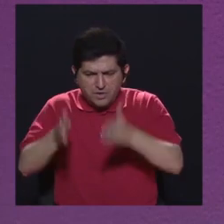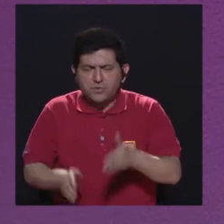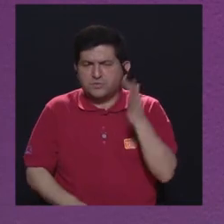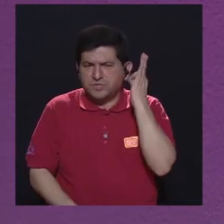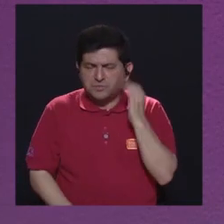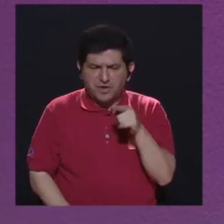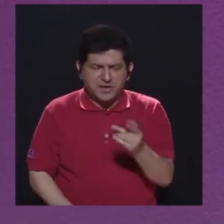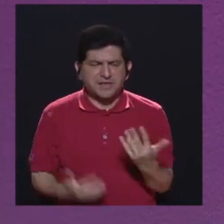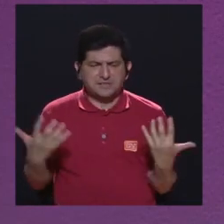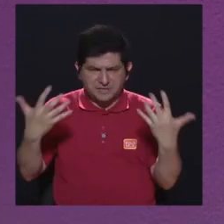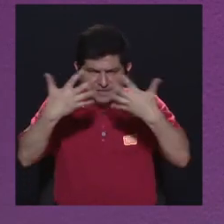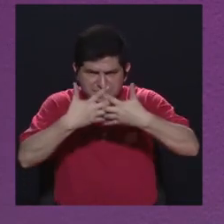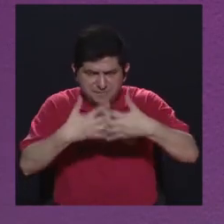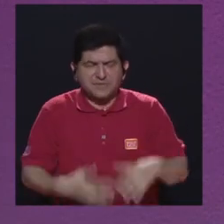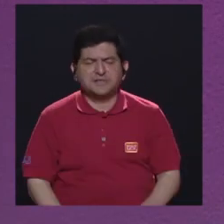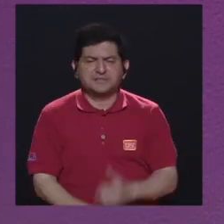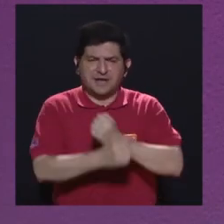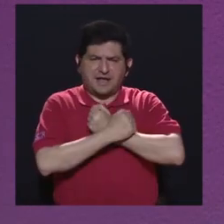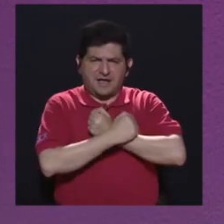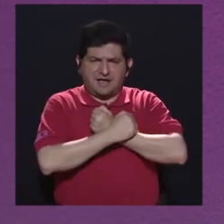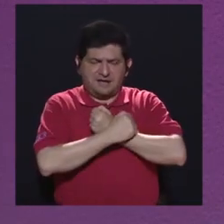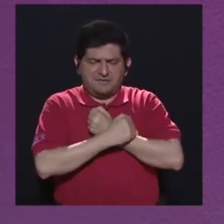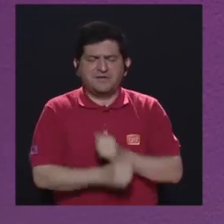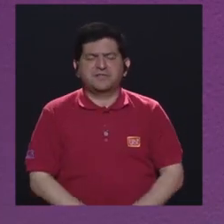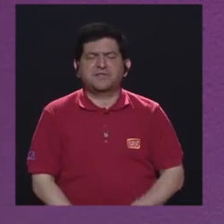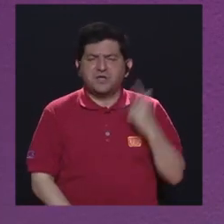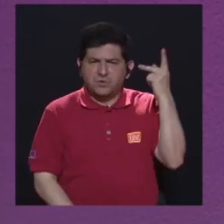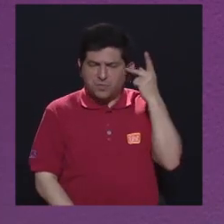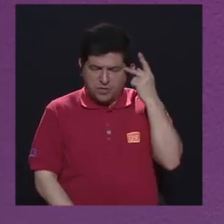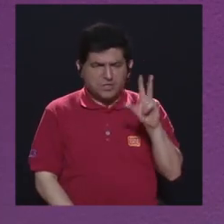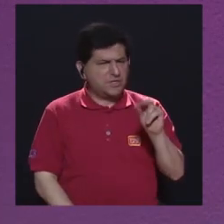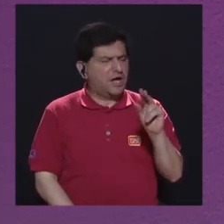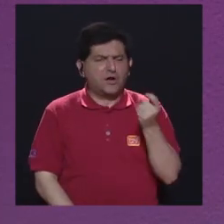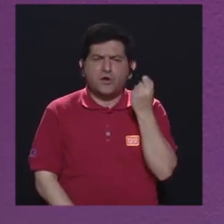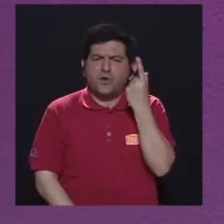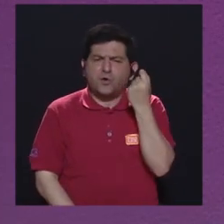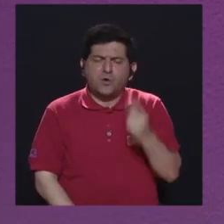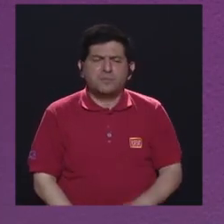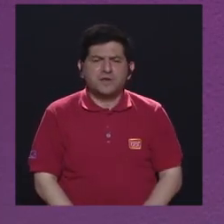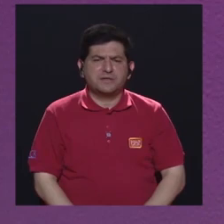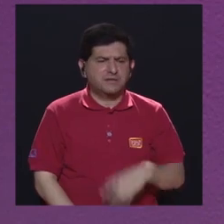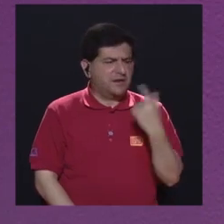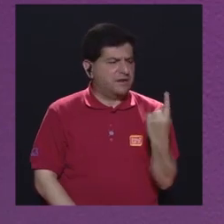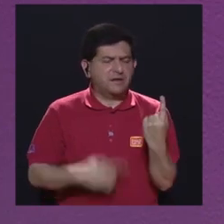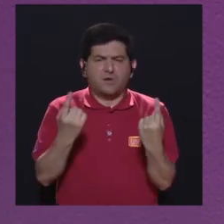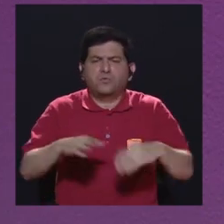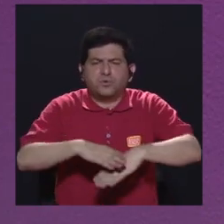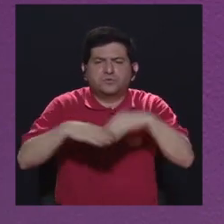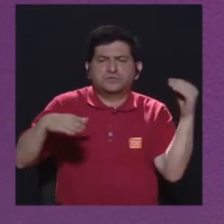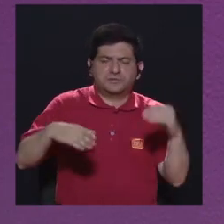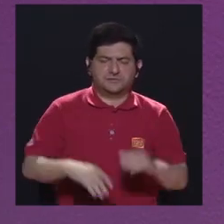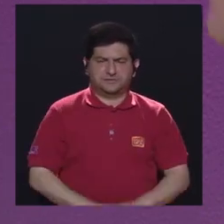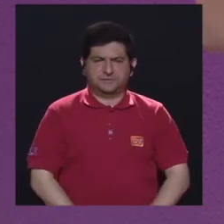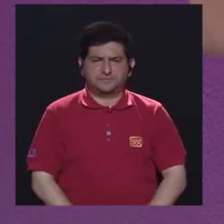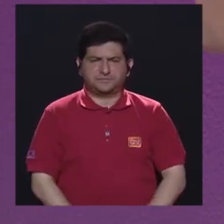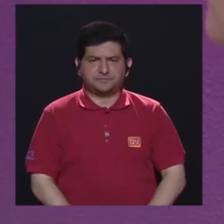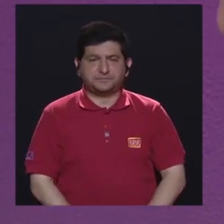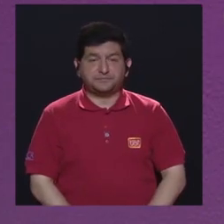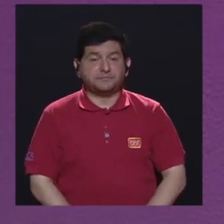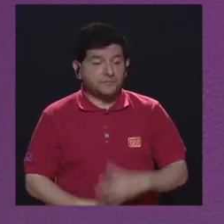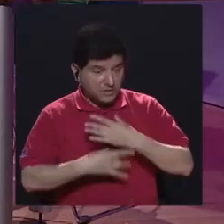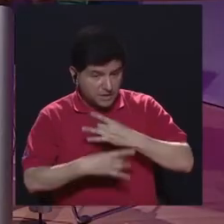mezcolanza afectivo-política y no entenderla como algo que se excluya constantemente. Y aparte es bien interesante